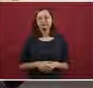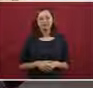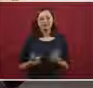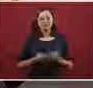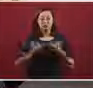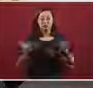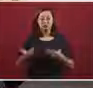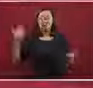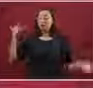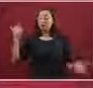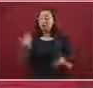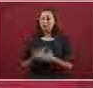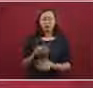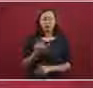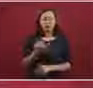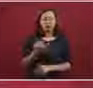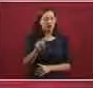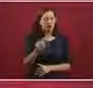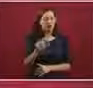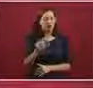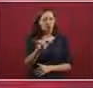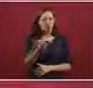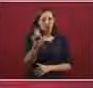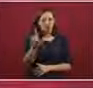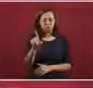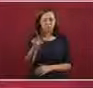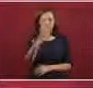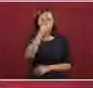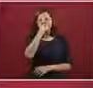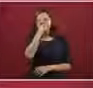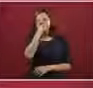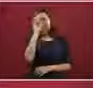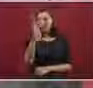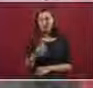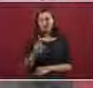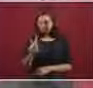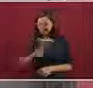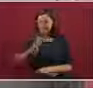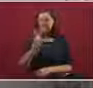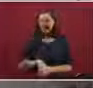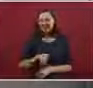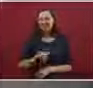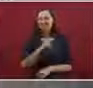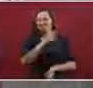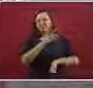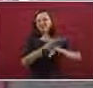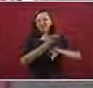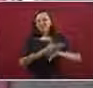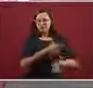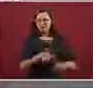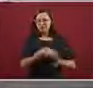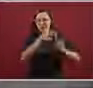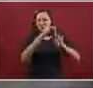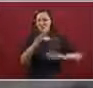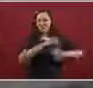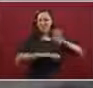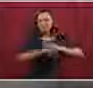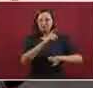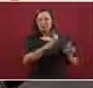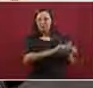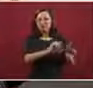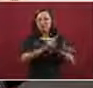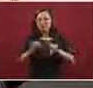la historia. Y vaya que han habido embajadores de Estados Unidos